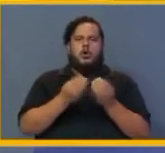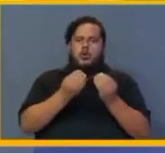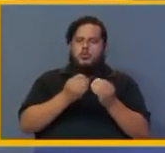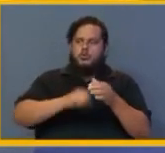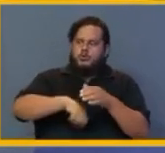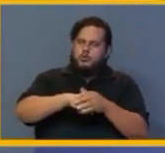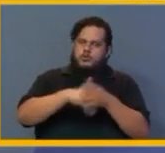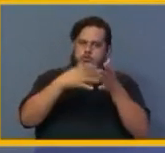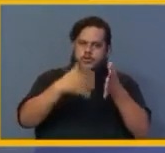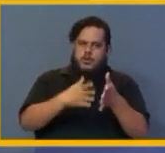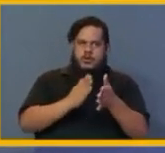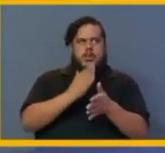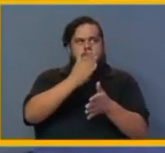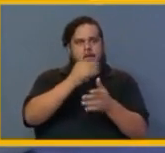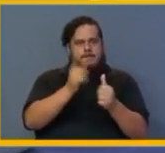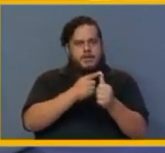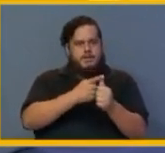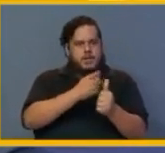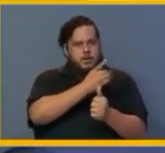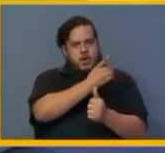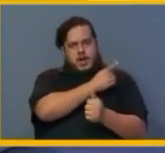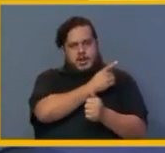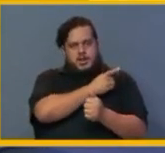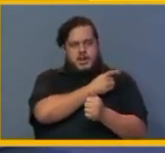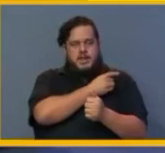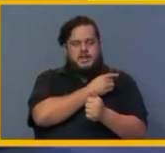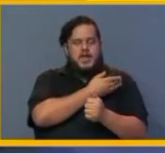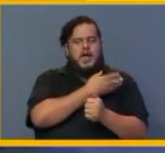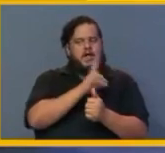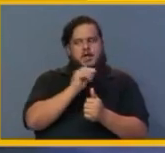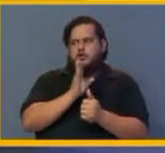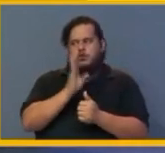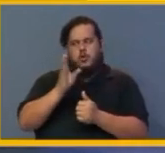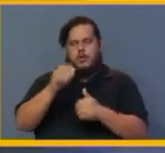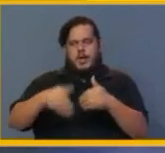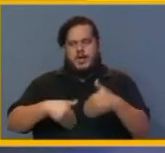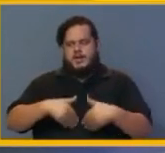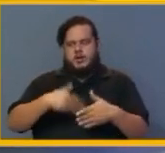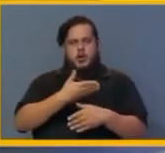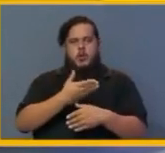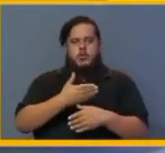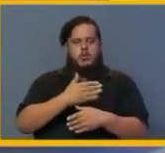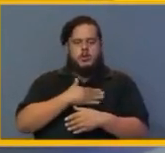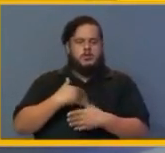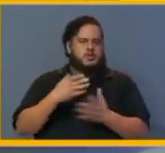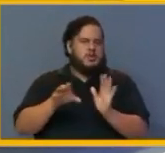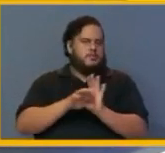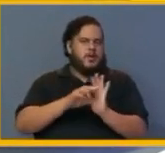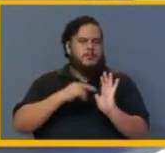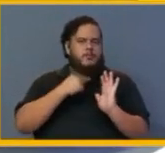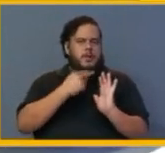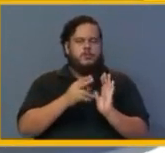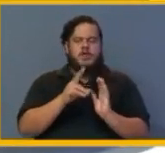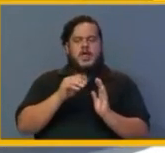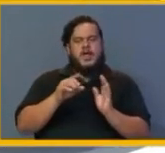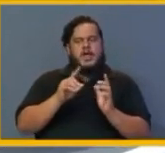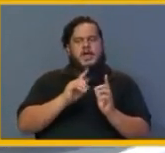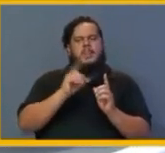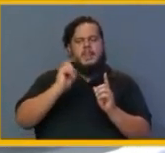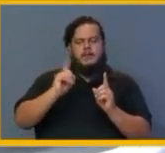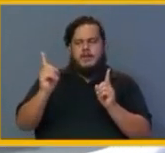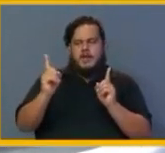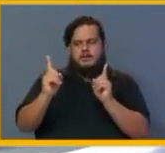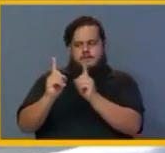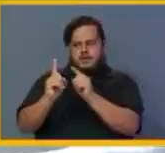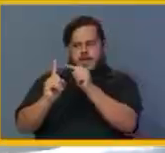la dirigencia que el mismo técnico cuando no le gusta las formas o cuando no le gusta el tono de voz. En vez de hablar con el técnico y decirle, a mí no me gusta cuando me